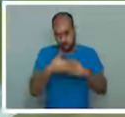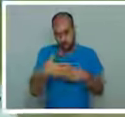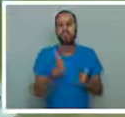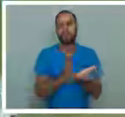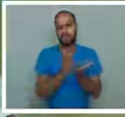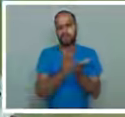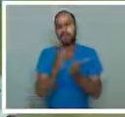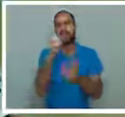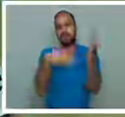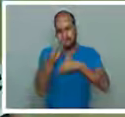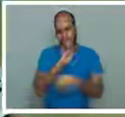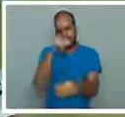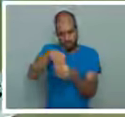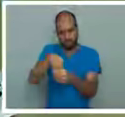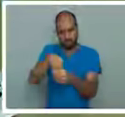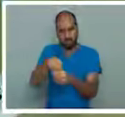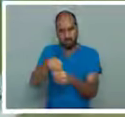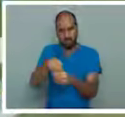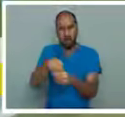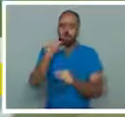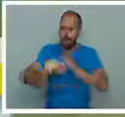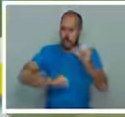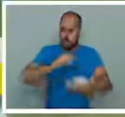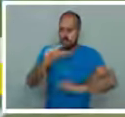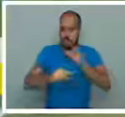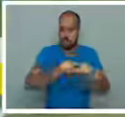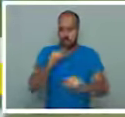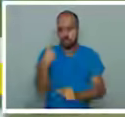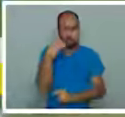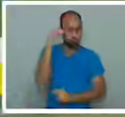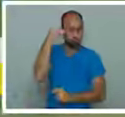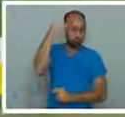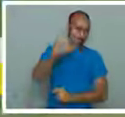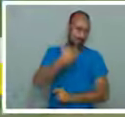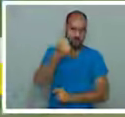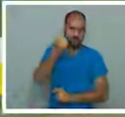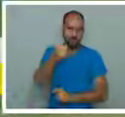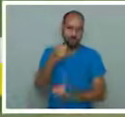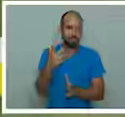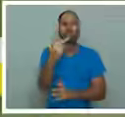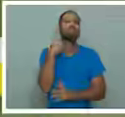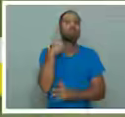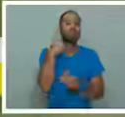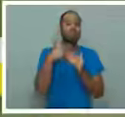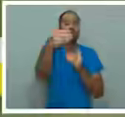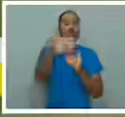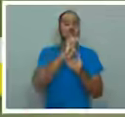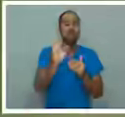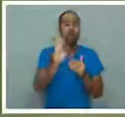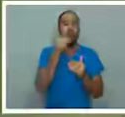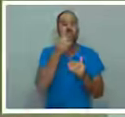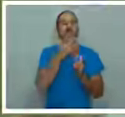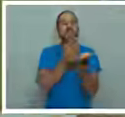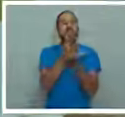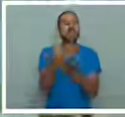y más tarde antes de aquí a dos años de la dura maestría de poder llegar a un doctorado seguimos especializando cada vez